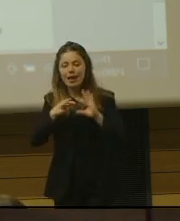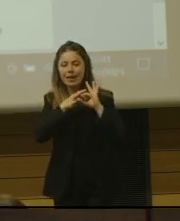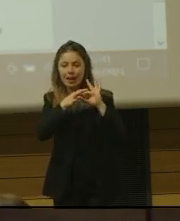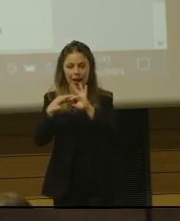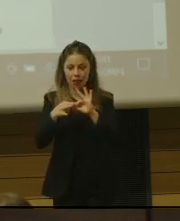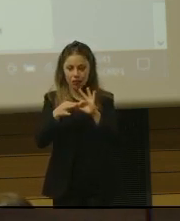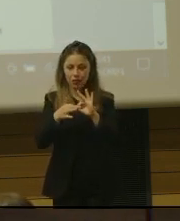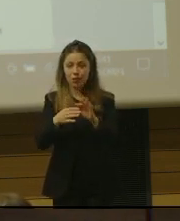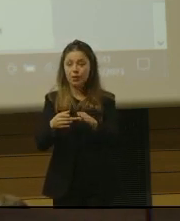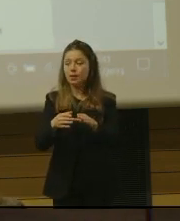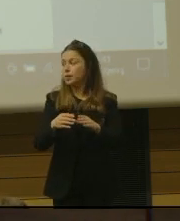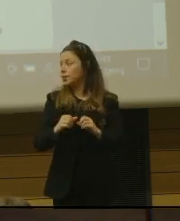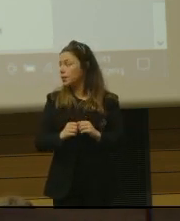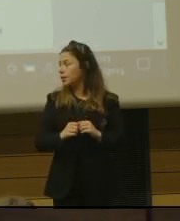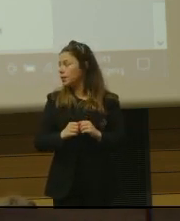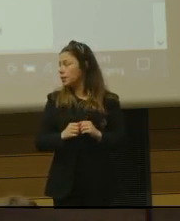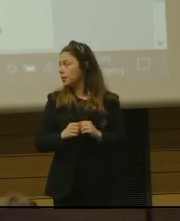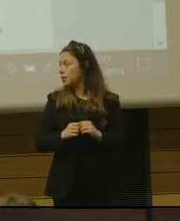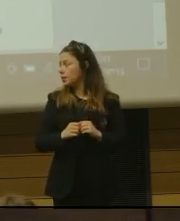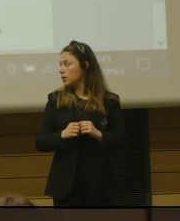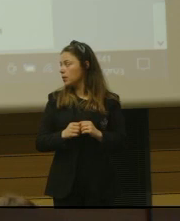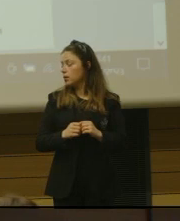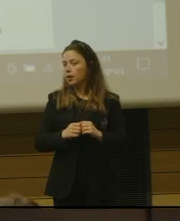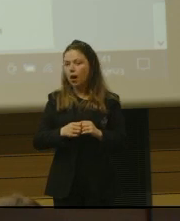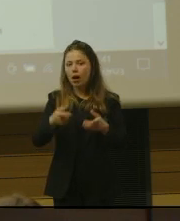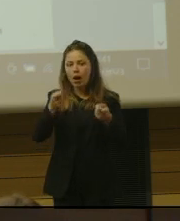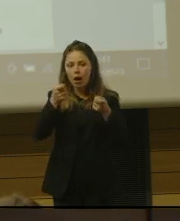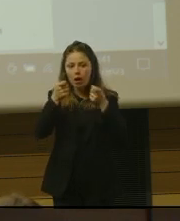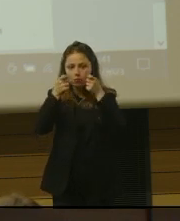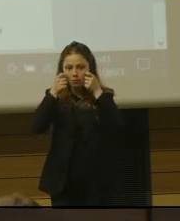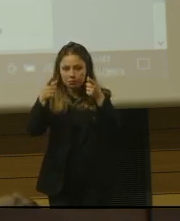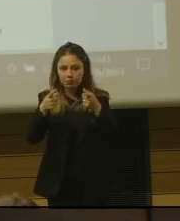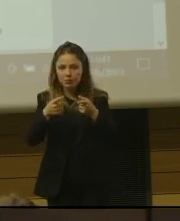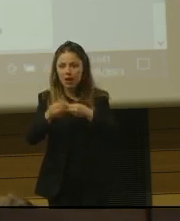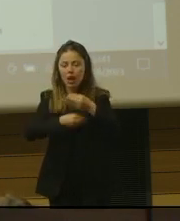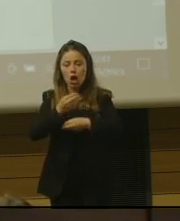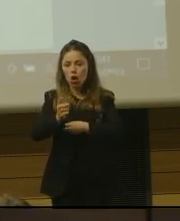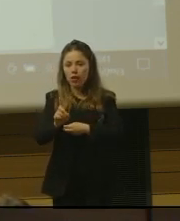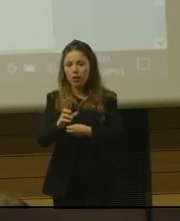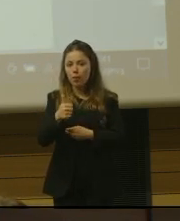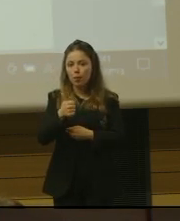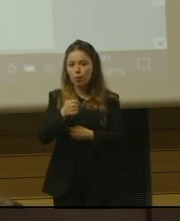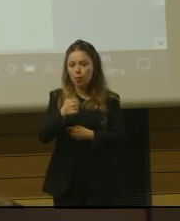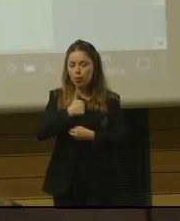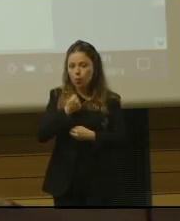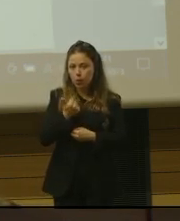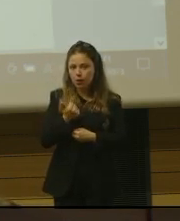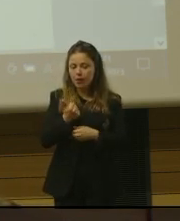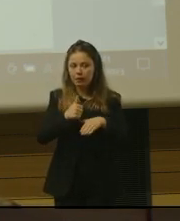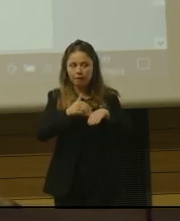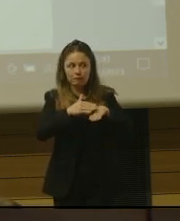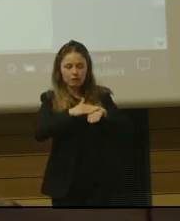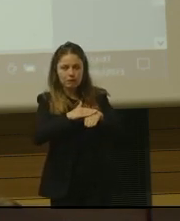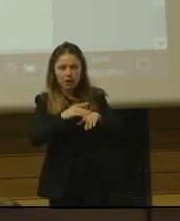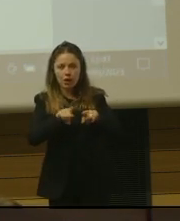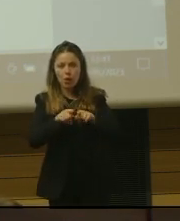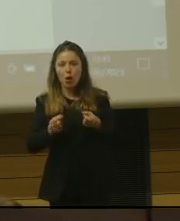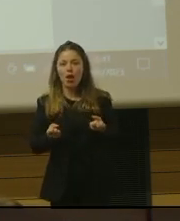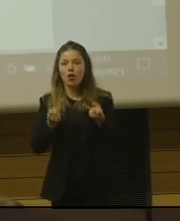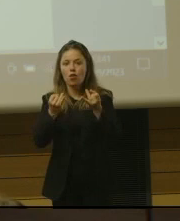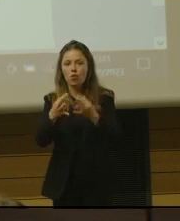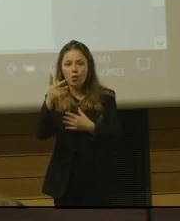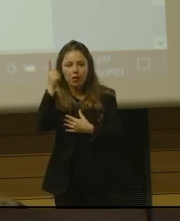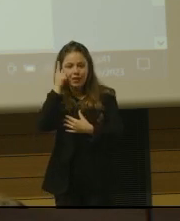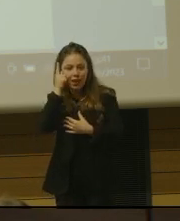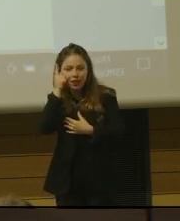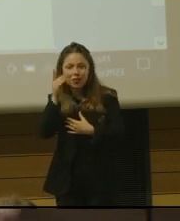Entonces, antes de que... Perdón, es que me acabo de dar cuenta de una cosa muy importante que no hice, perdón, que es por si acaso dejarnos tu número de teléfono, ¿vale?